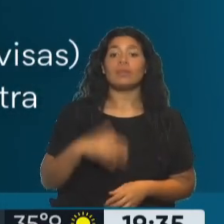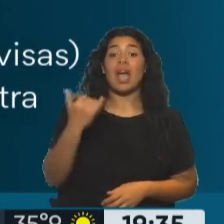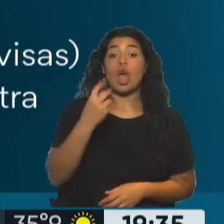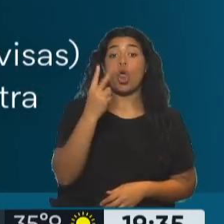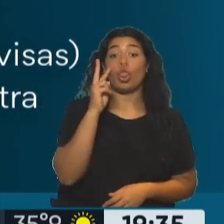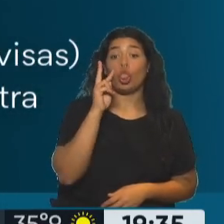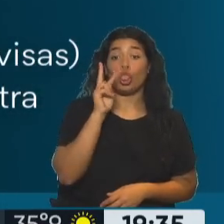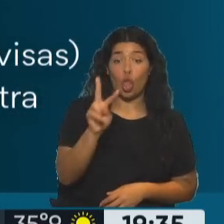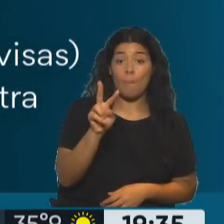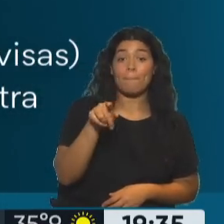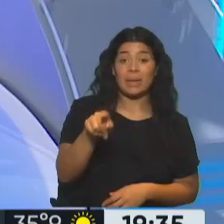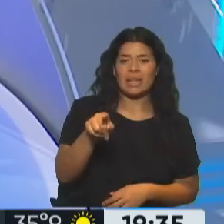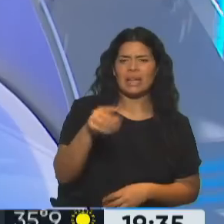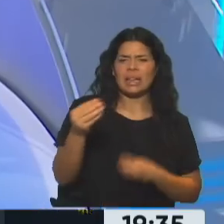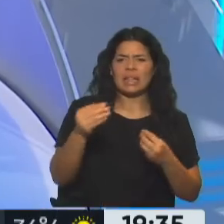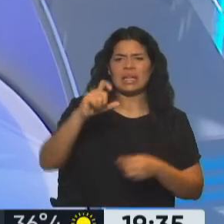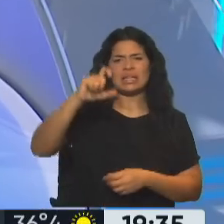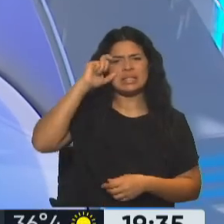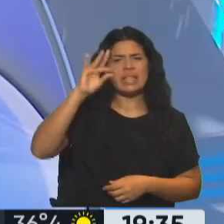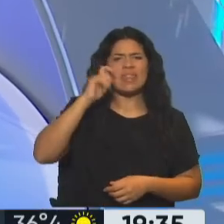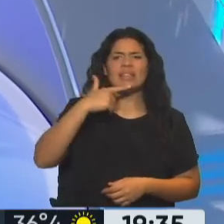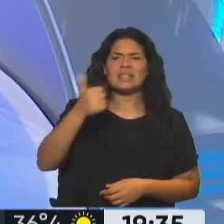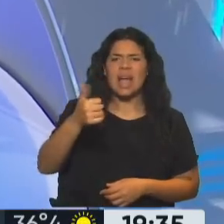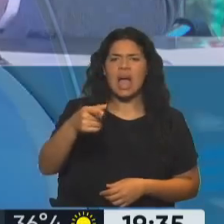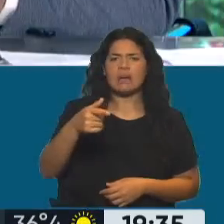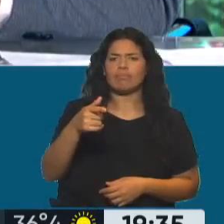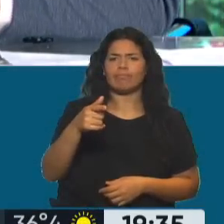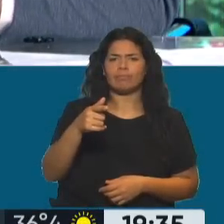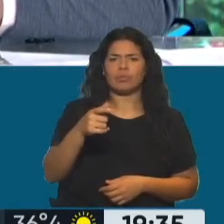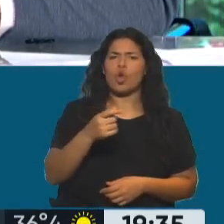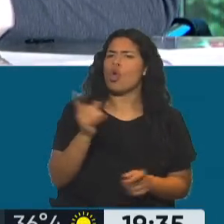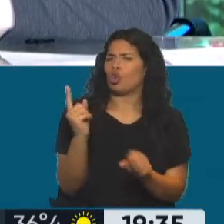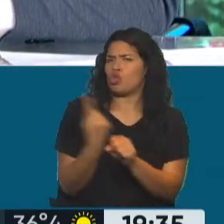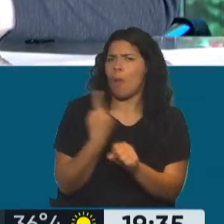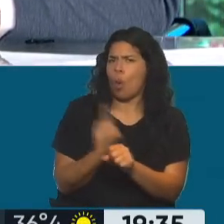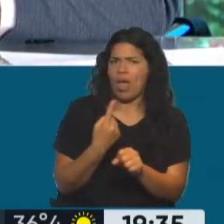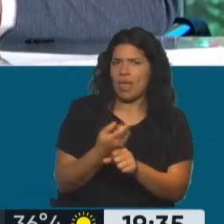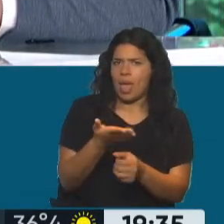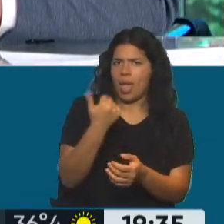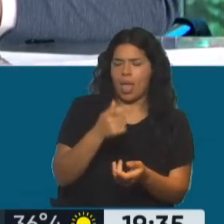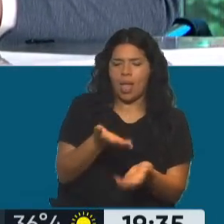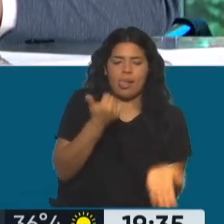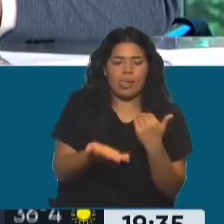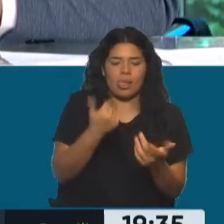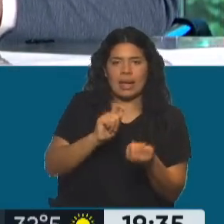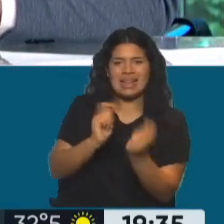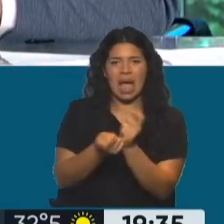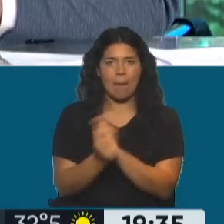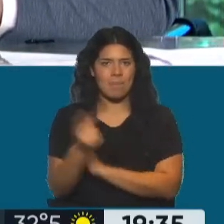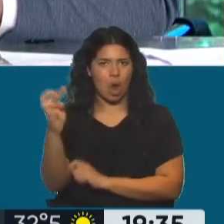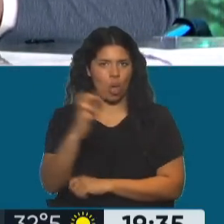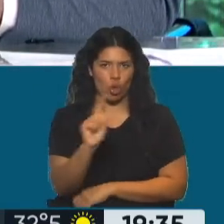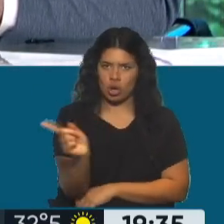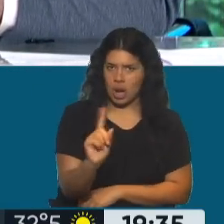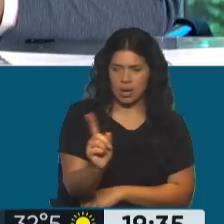que tiene una cosa que se llama CEDESA. No se pueden tocar. Ni el BIS te deja, ni CEDESA puede, por una sencilla cuestión. Por ejemplo,